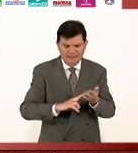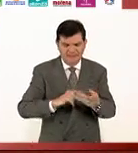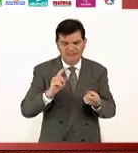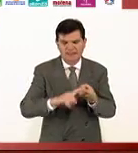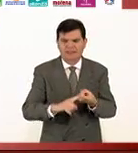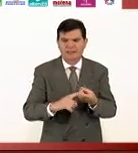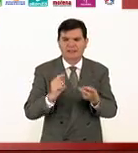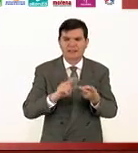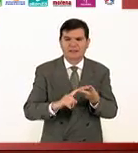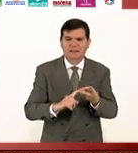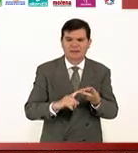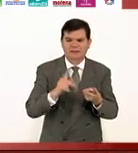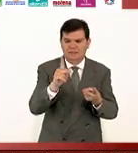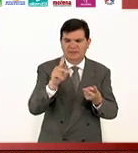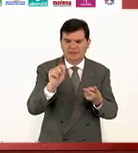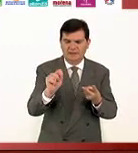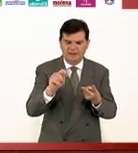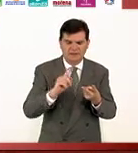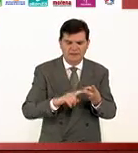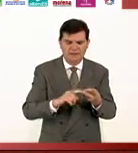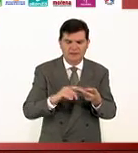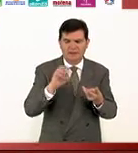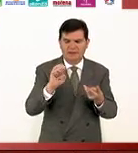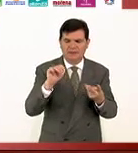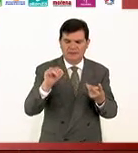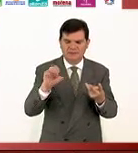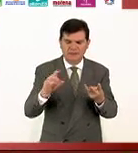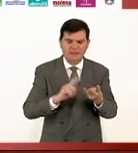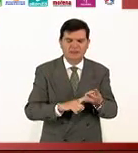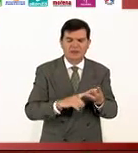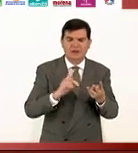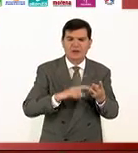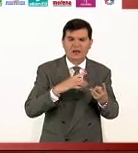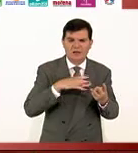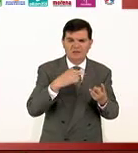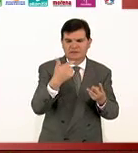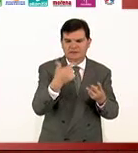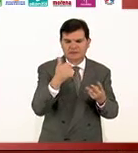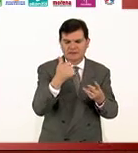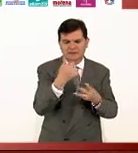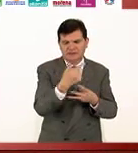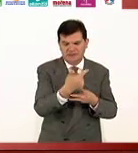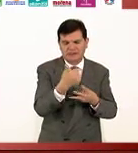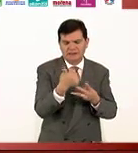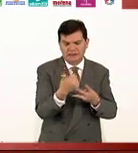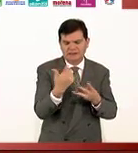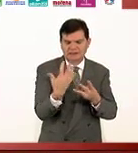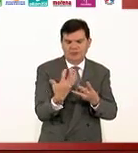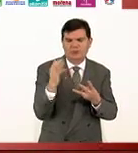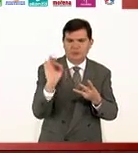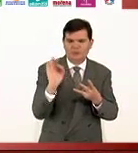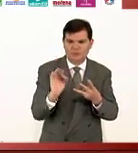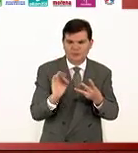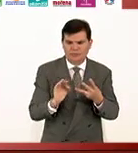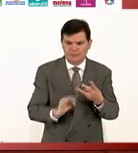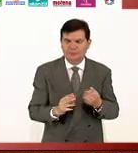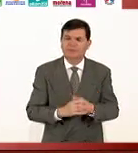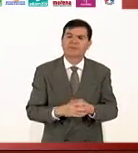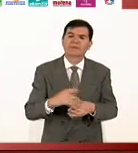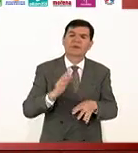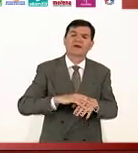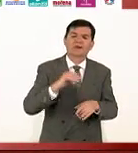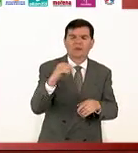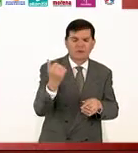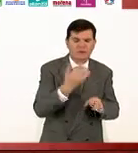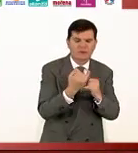como PT o MC con 7, 6, 5 puntos y